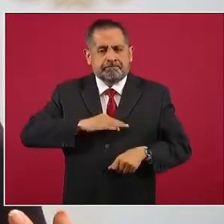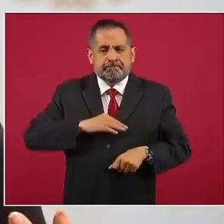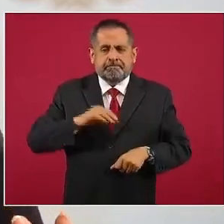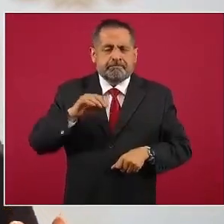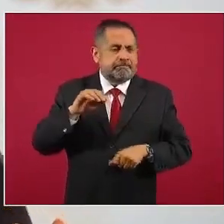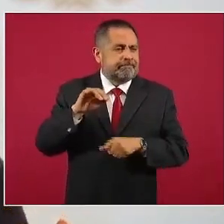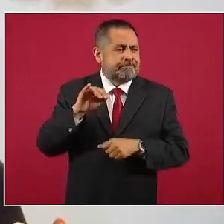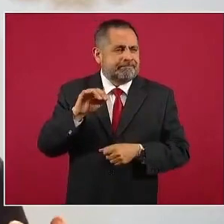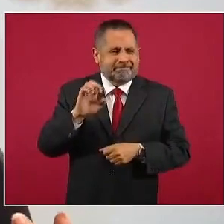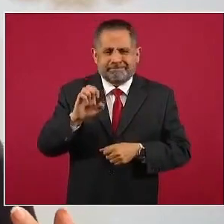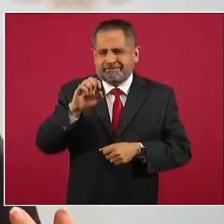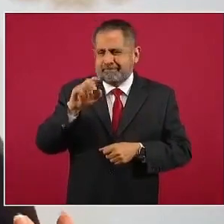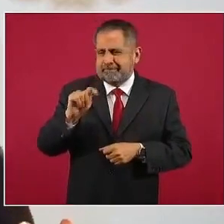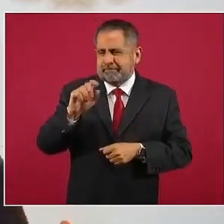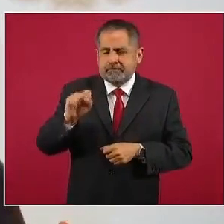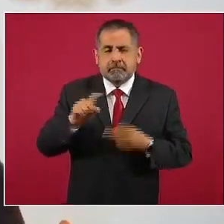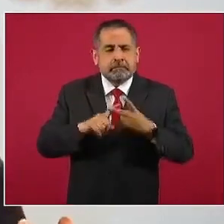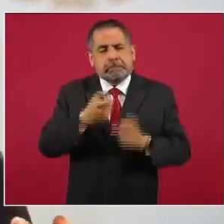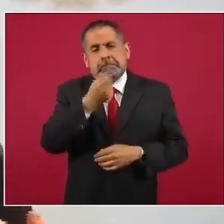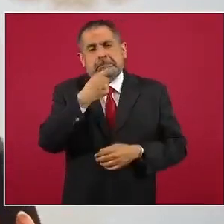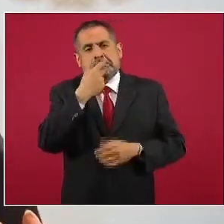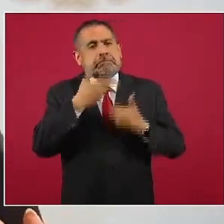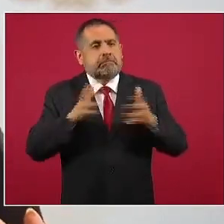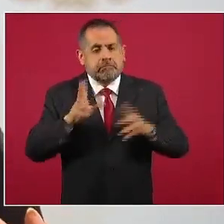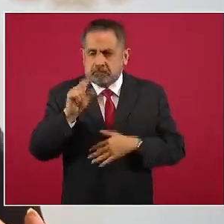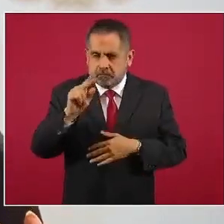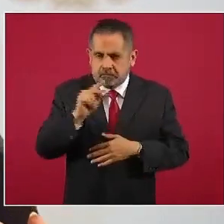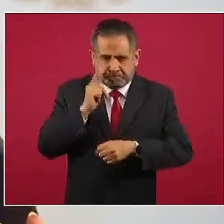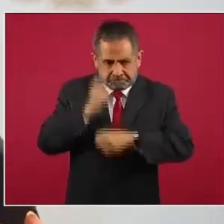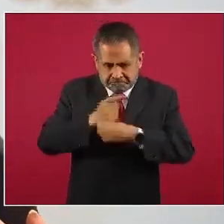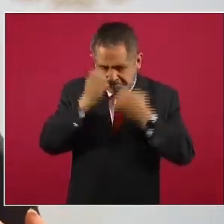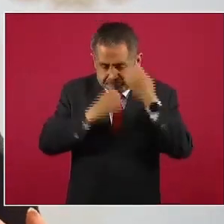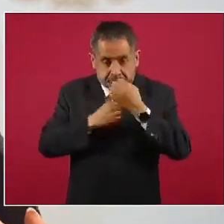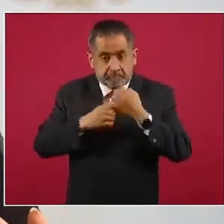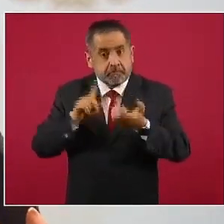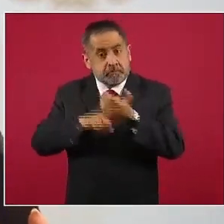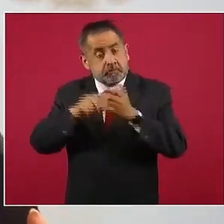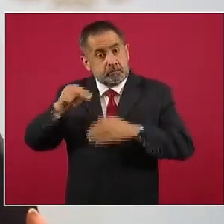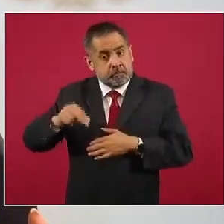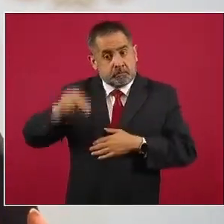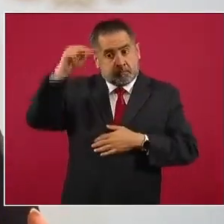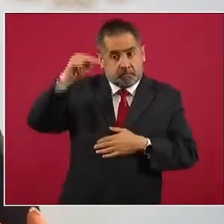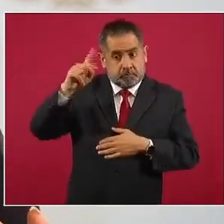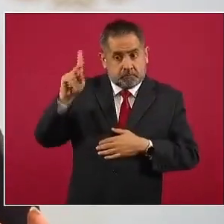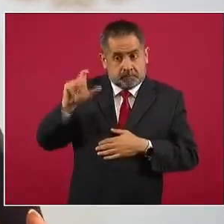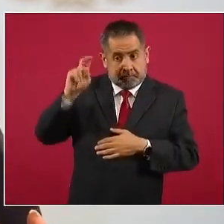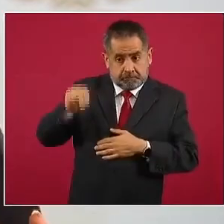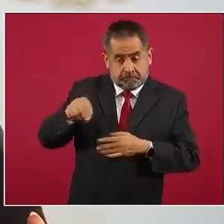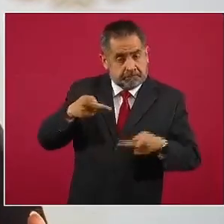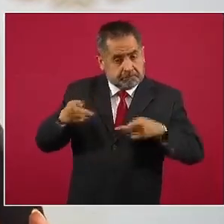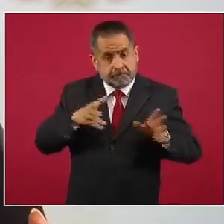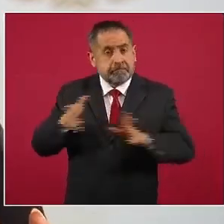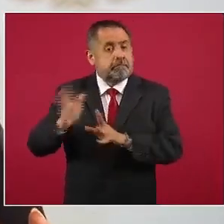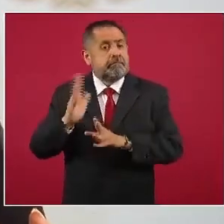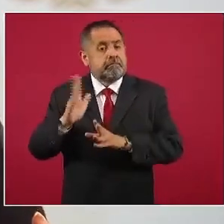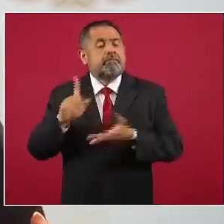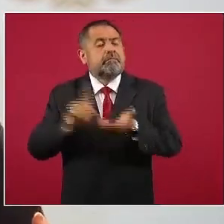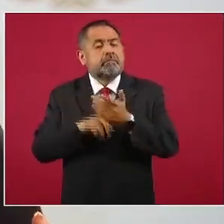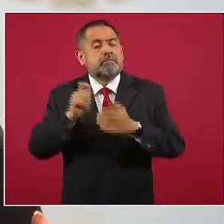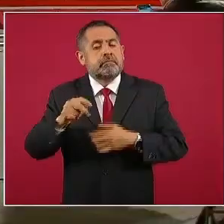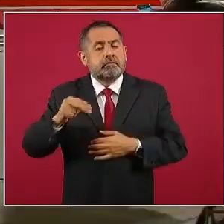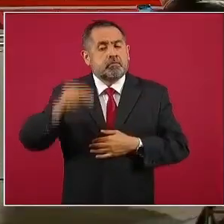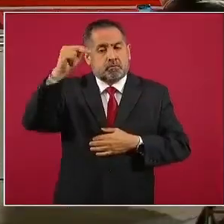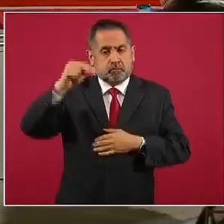sexual. No es nada más tomar un medicamento por tomarlo. Dentro del norte, algunas de las estrategias ya dirigidas es